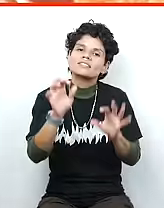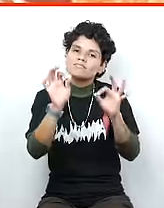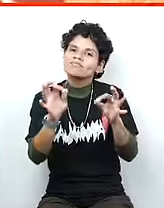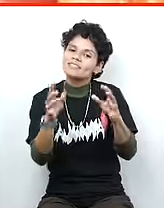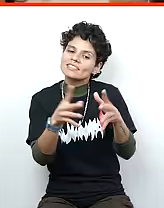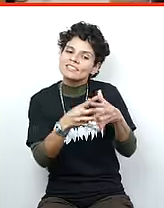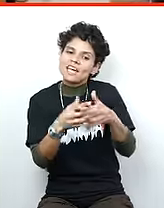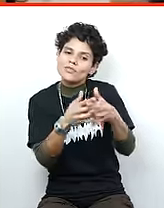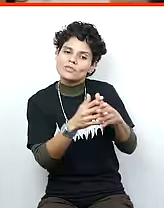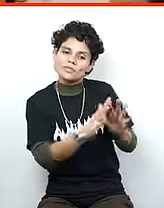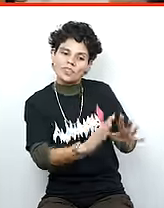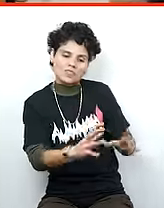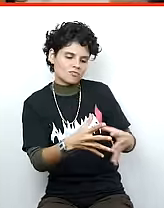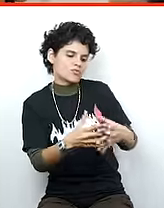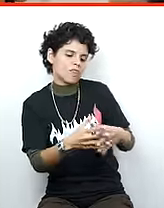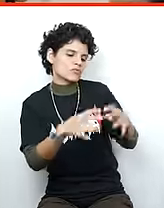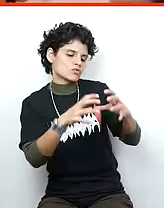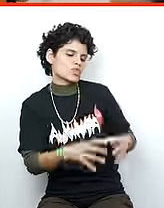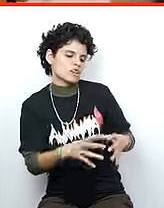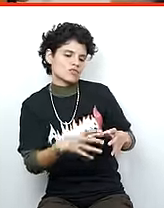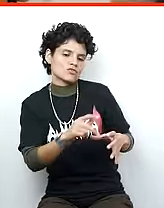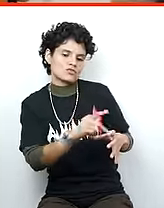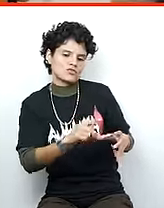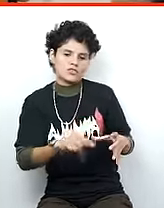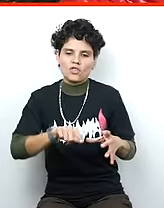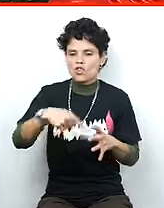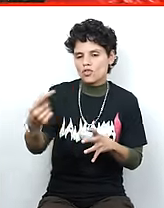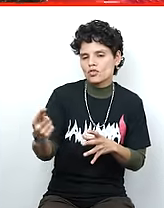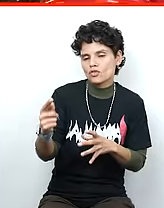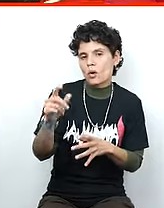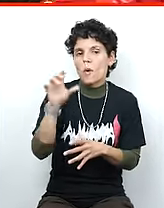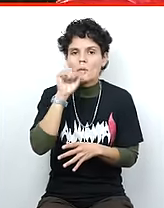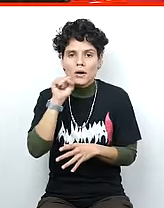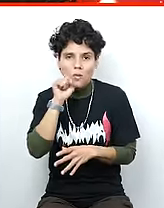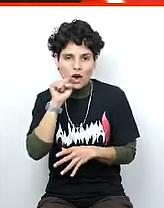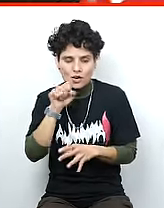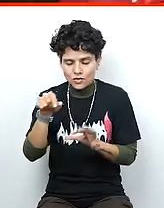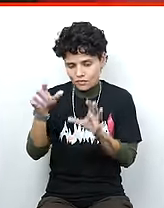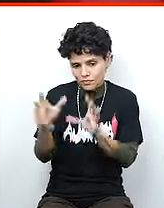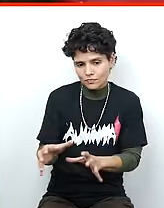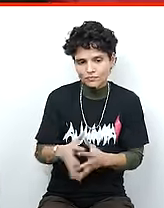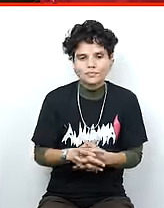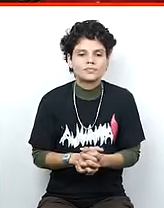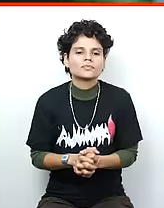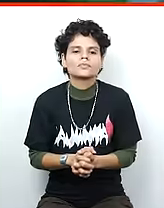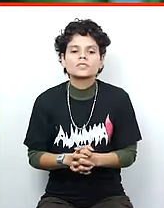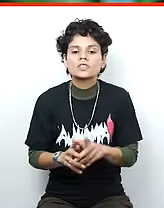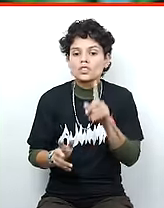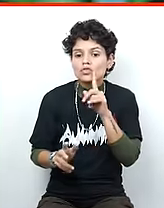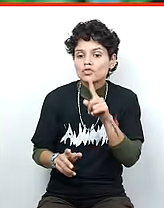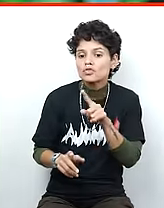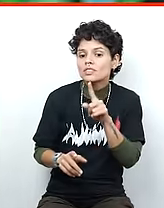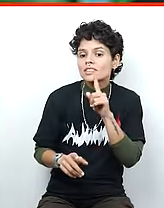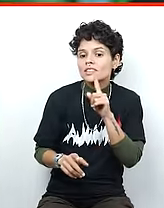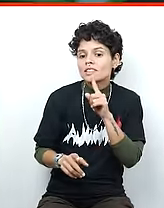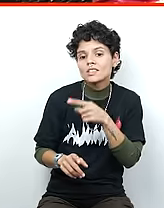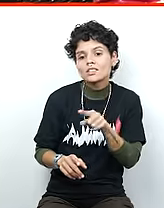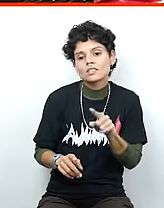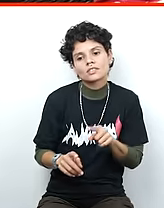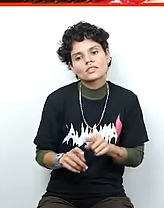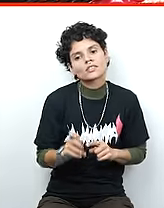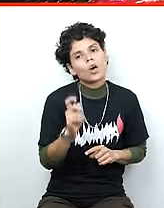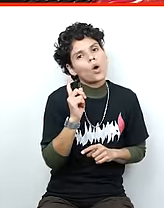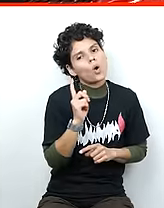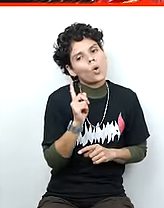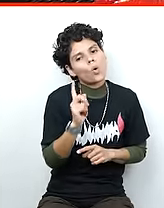gringa. Sí, o es la parte de Estados Unidos, sí, y la parte peruana. Chilena. Está bueno. Bueno, ¿no? Bueno. ¿No tenías una andés con un...? Me